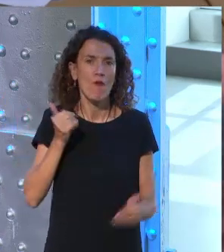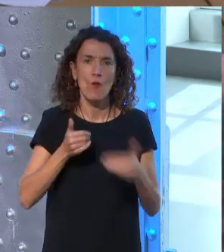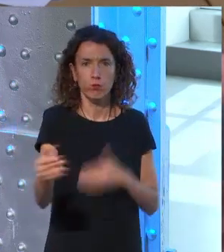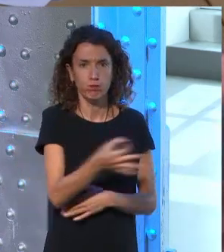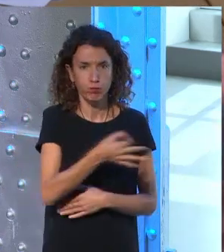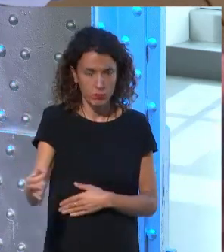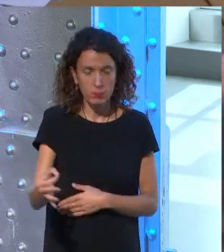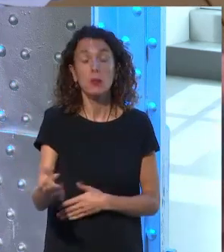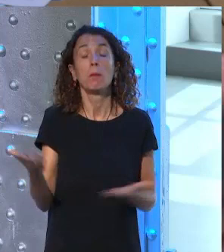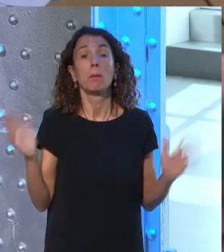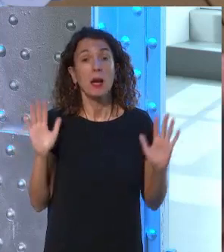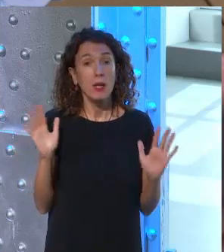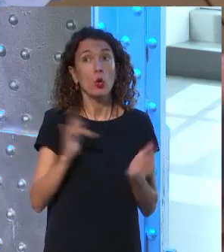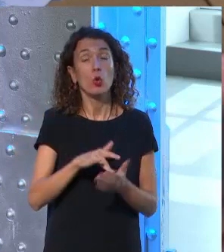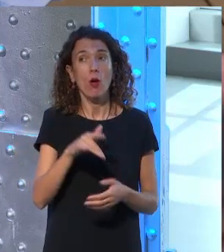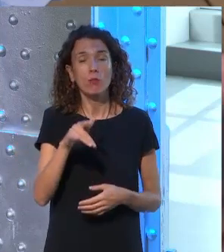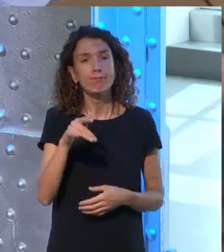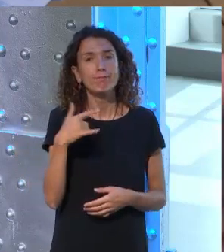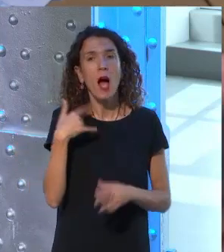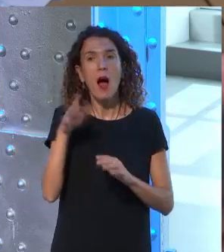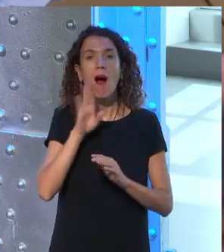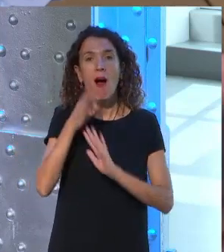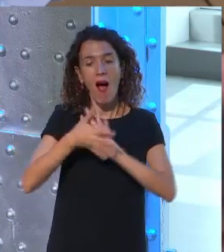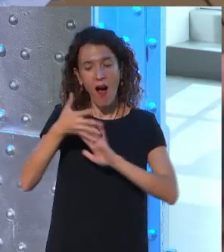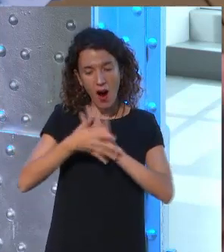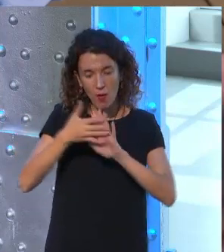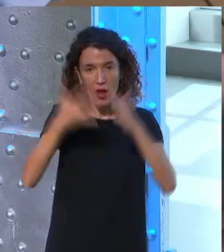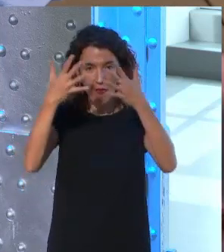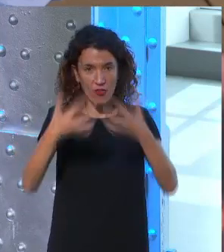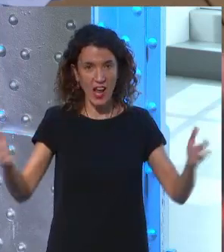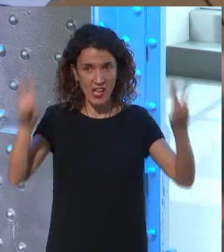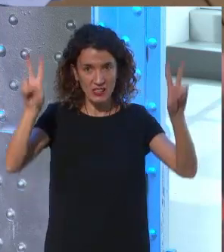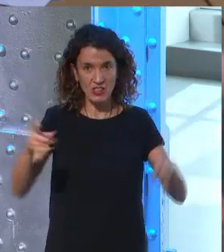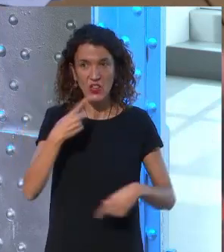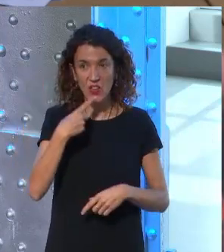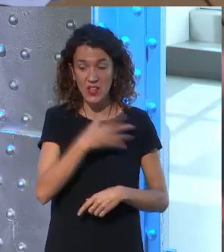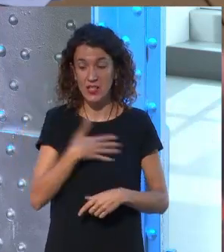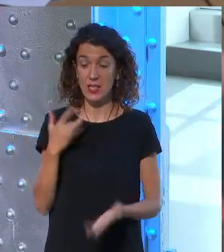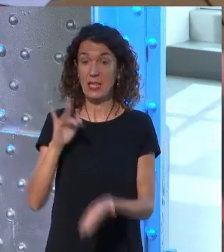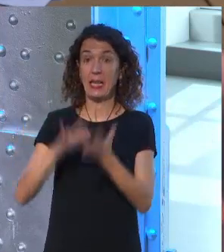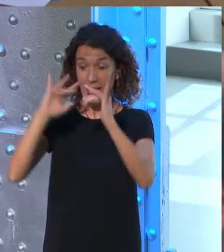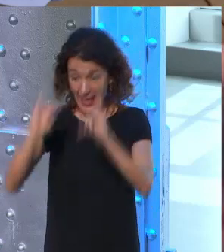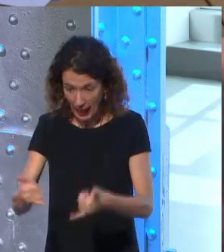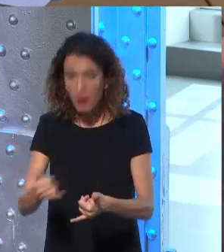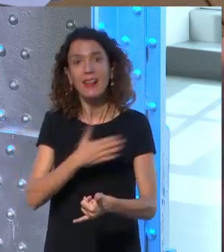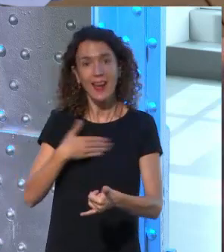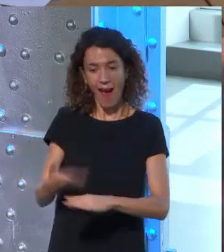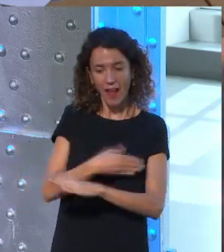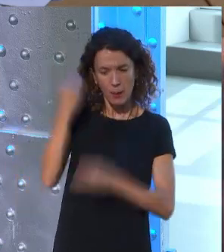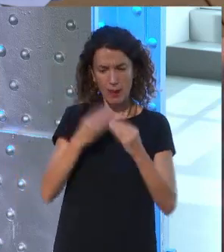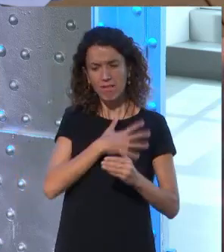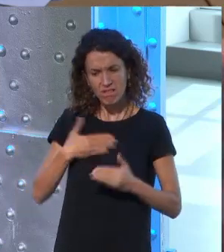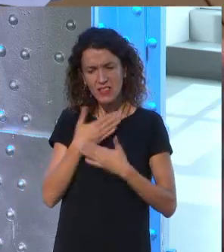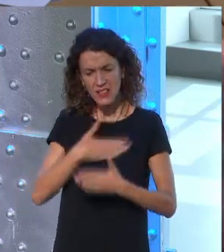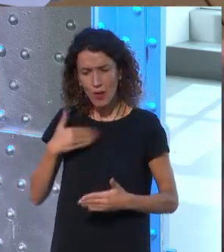futuro. Pero ¿Alguien ha hablado de esa frase de que para querer llegar a algún sitio hay que querer llegar ahí, ¿no? Y el tema